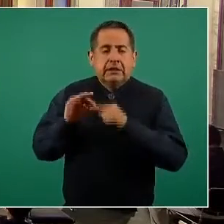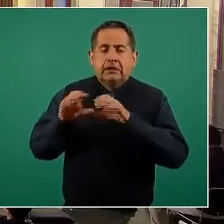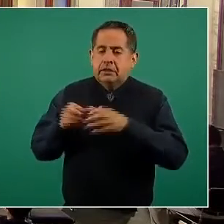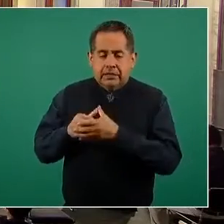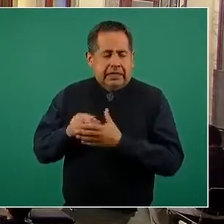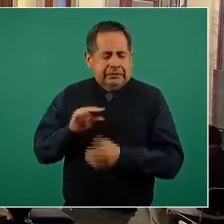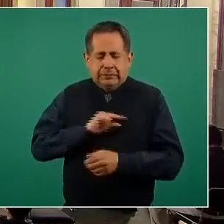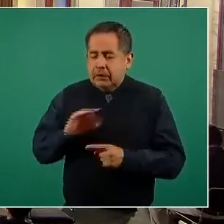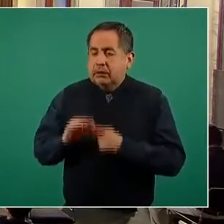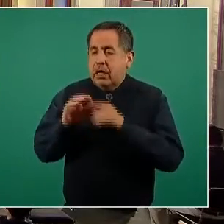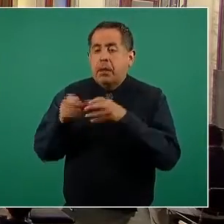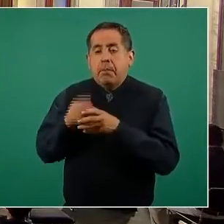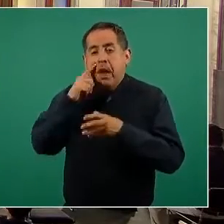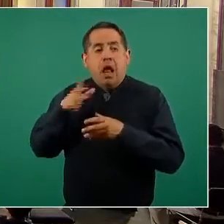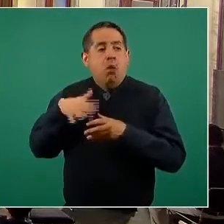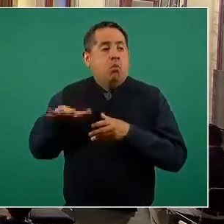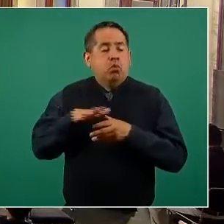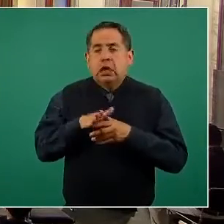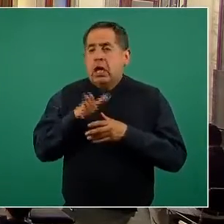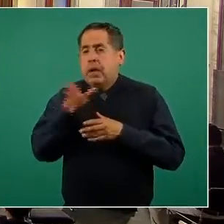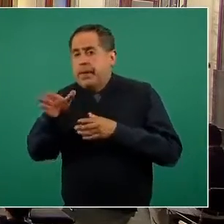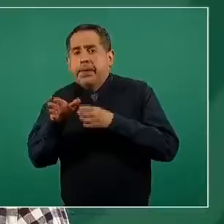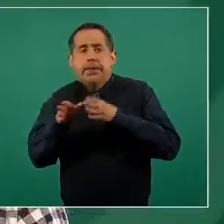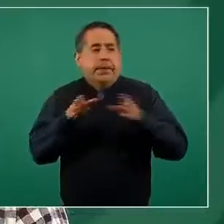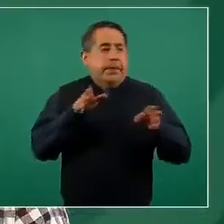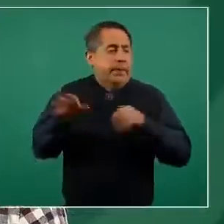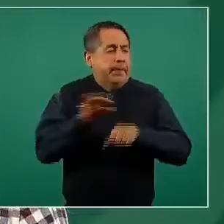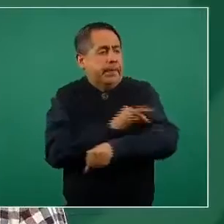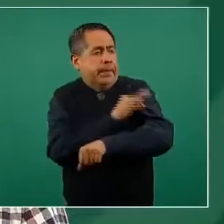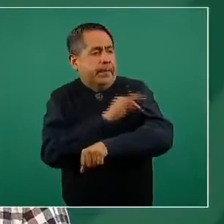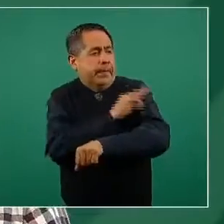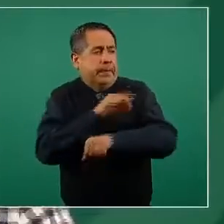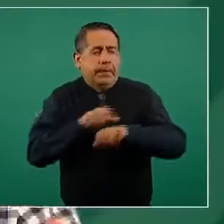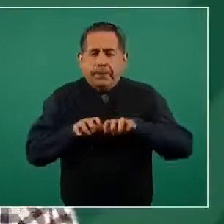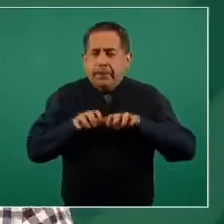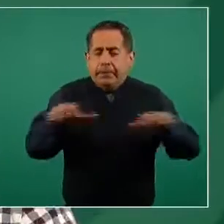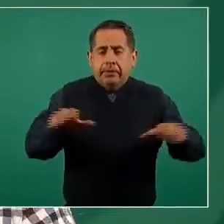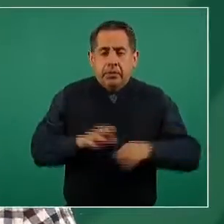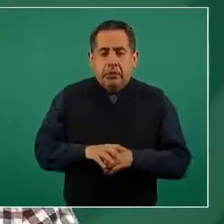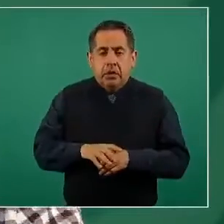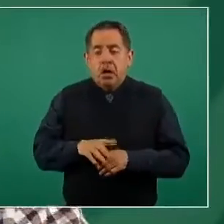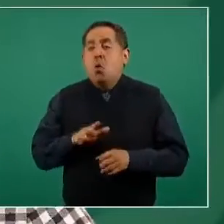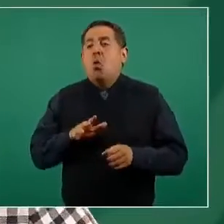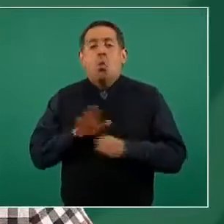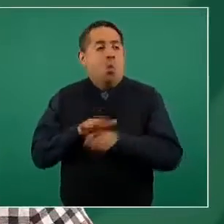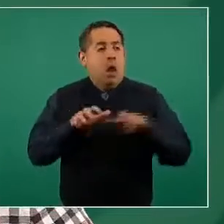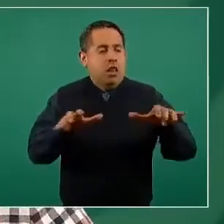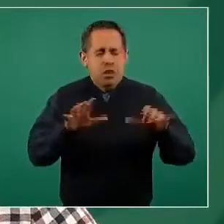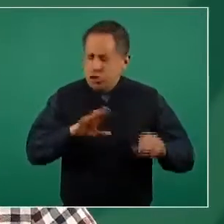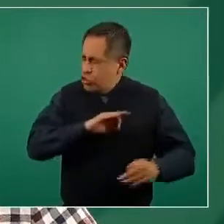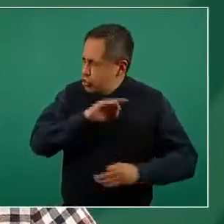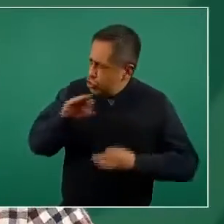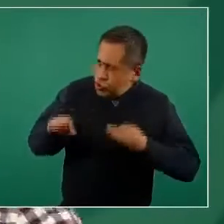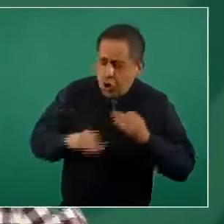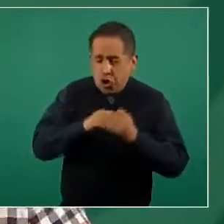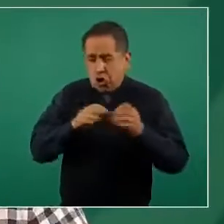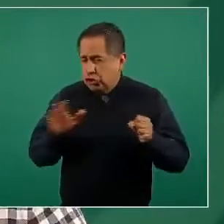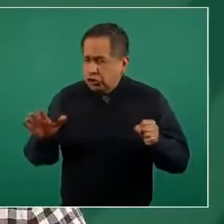es especial, para tener una vacunación masiva. ¿Qué tan masiva? Toda la población,